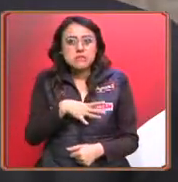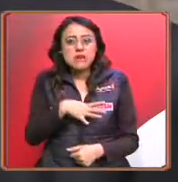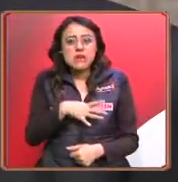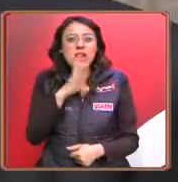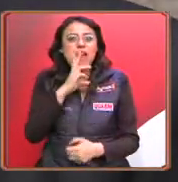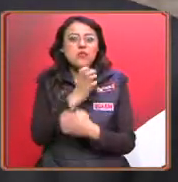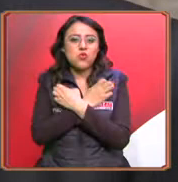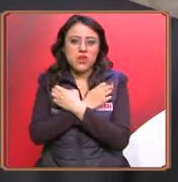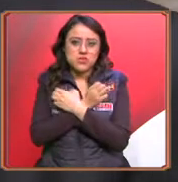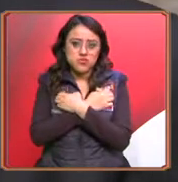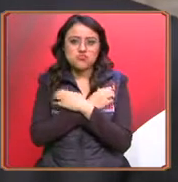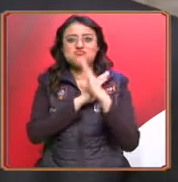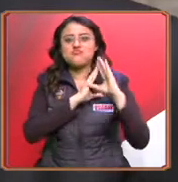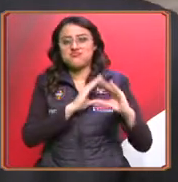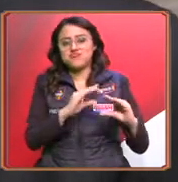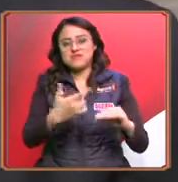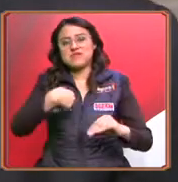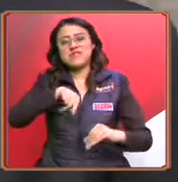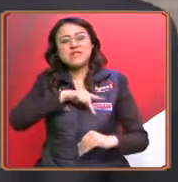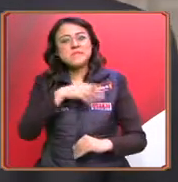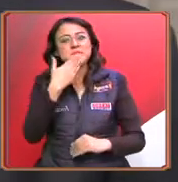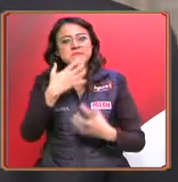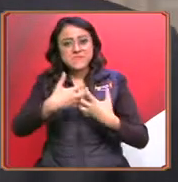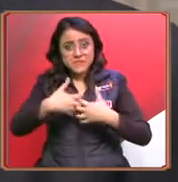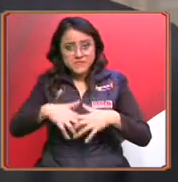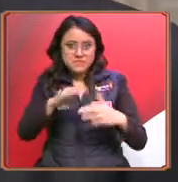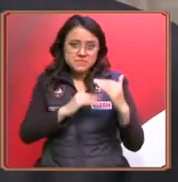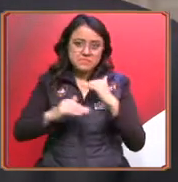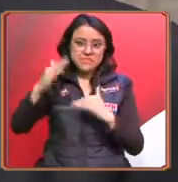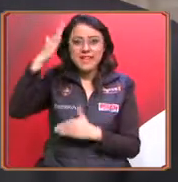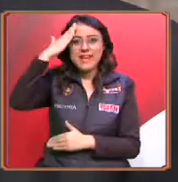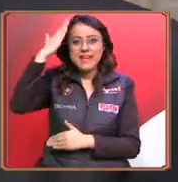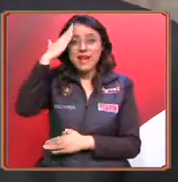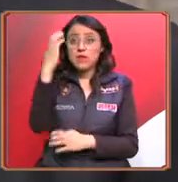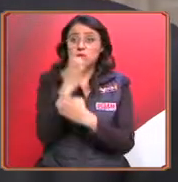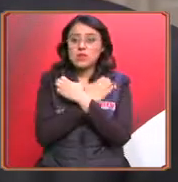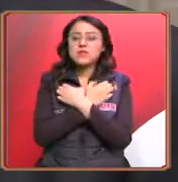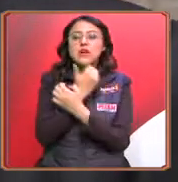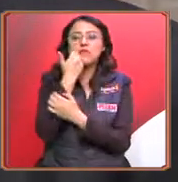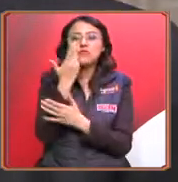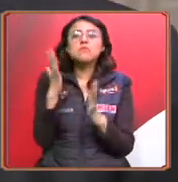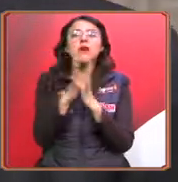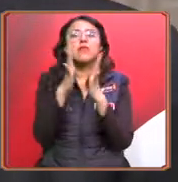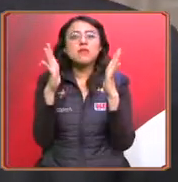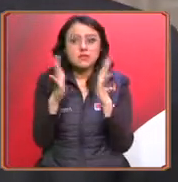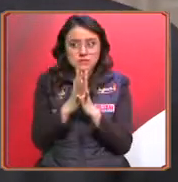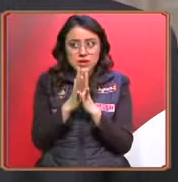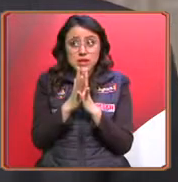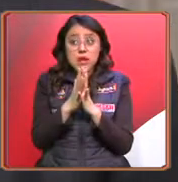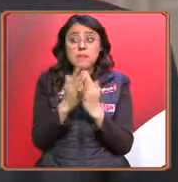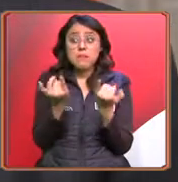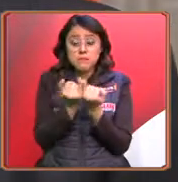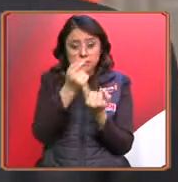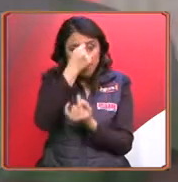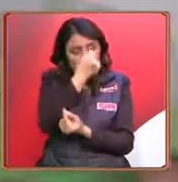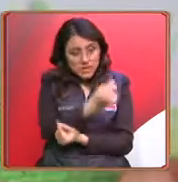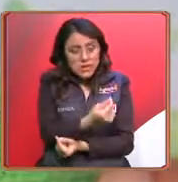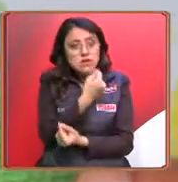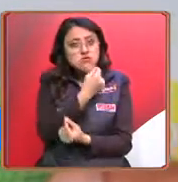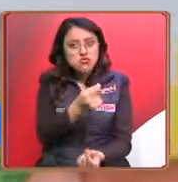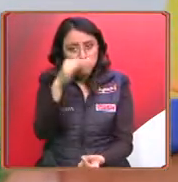siendo la educación. Y nosotros, como una empresa líder en educación, pues queremos participar, y sobre todo pensando en la niñez de